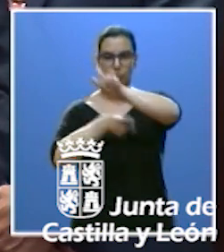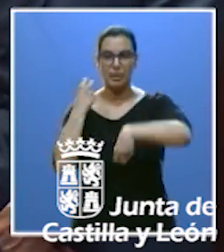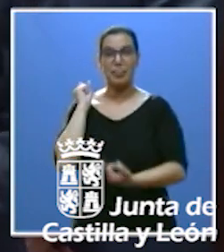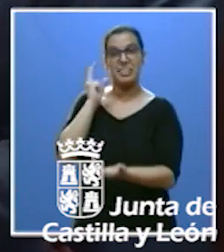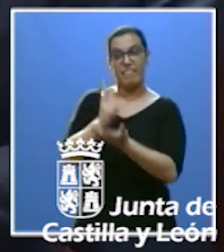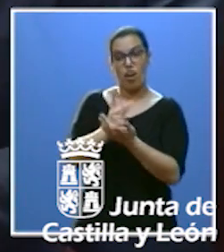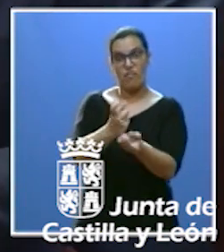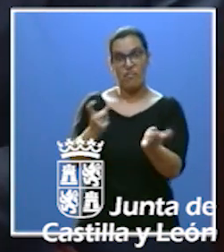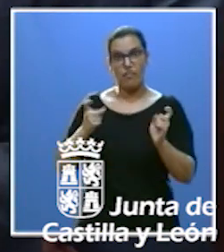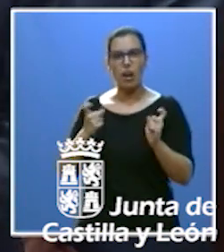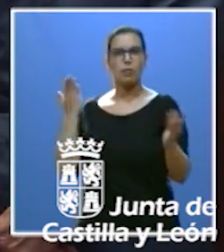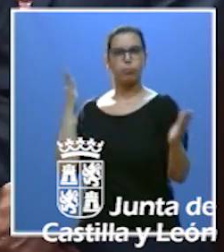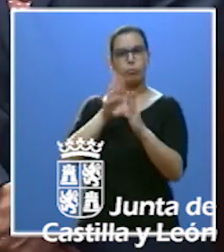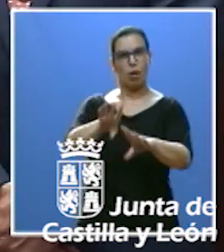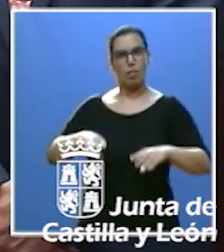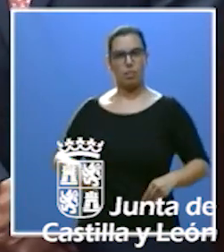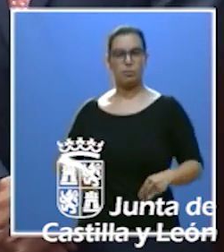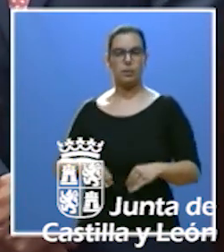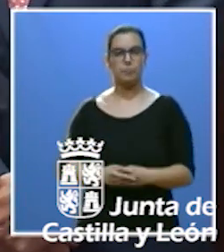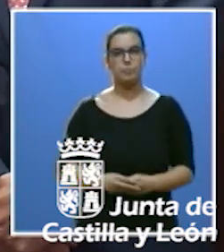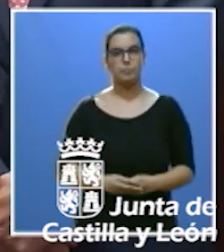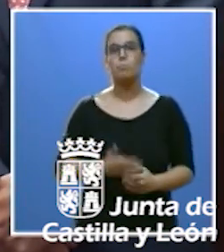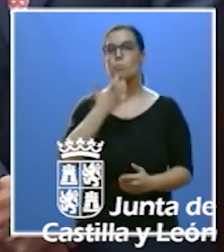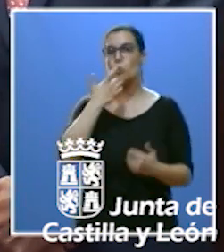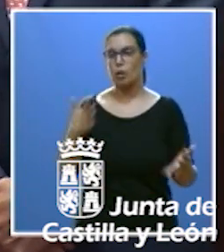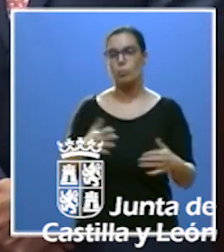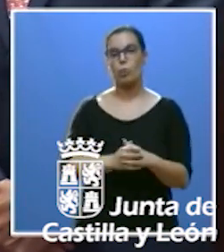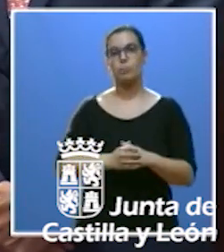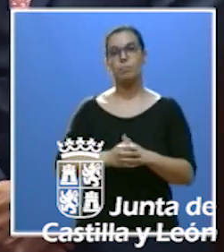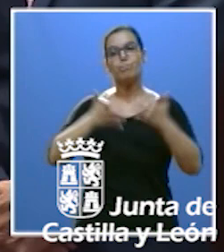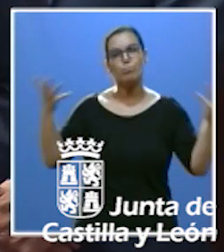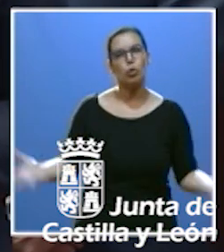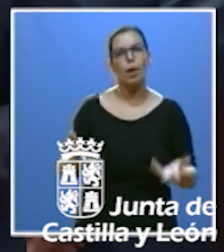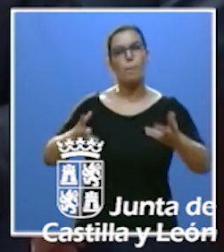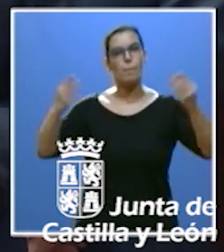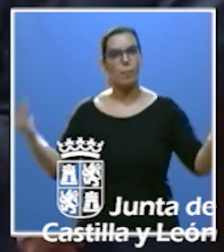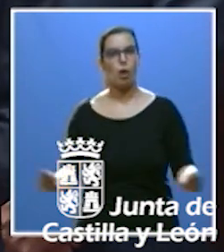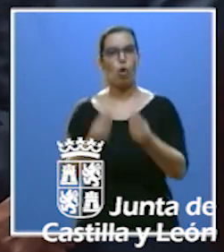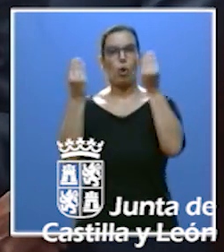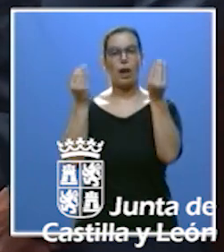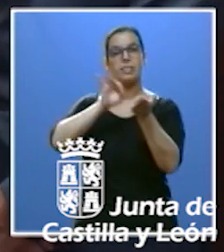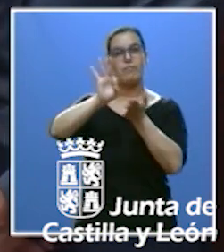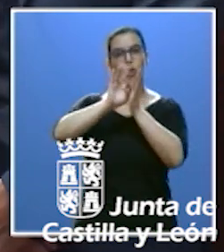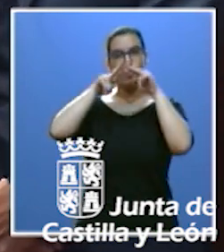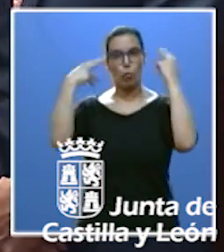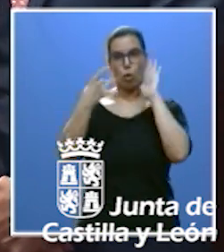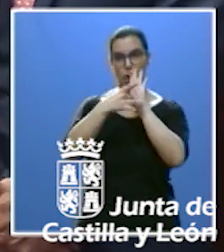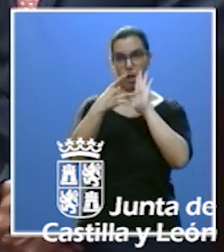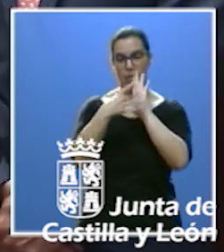que tenemos como comunidad. Entre ellos, potenciar y mejorar la calidad de los servicios públicos,